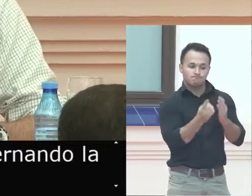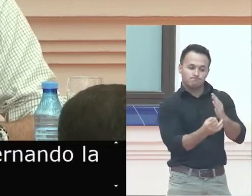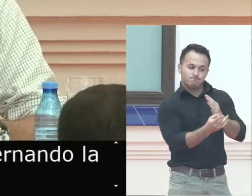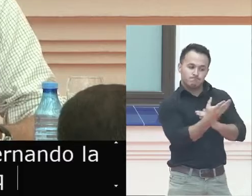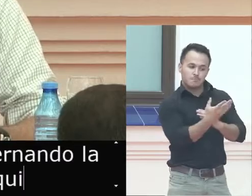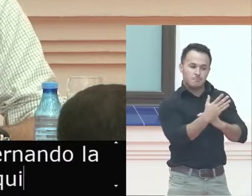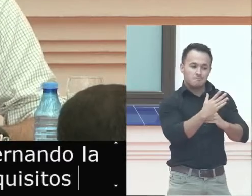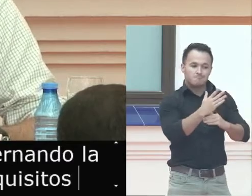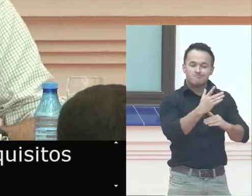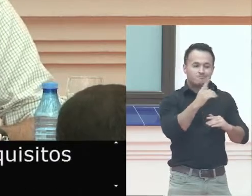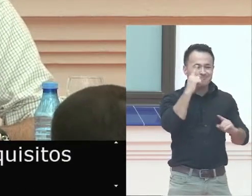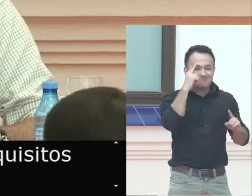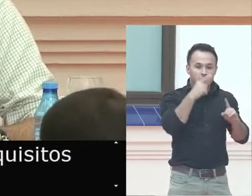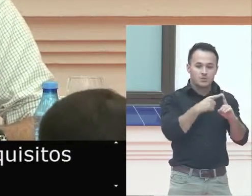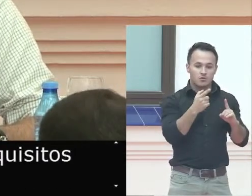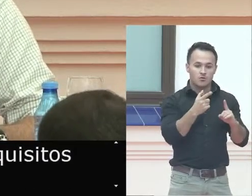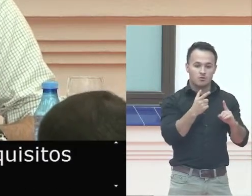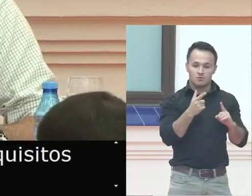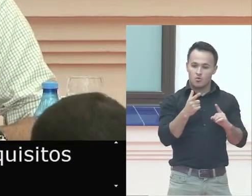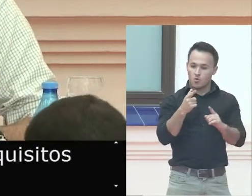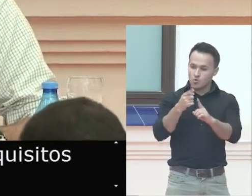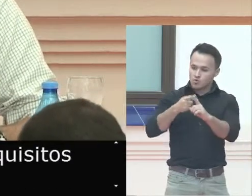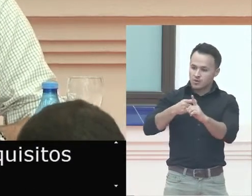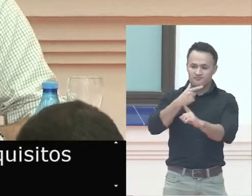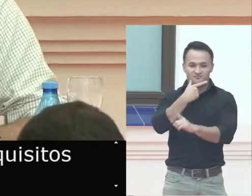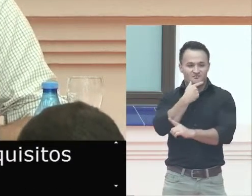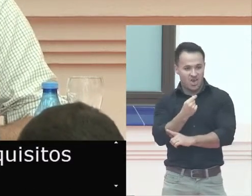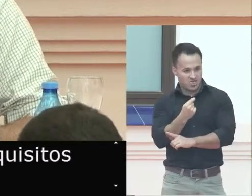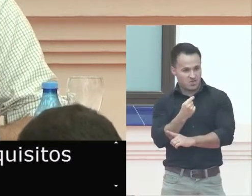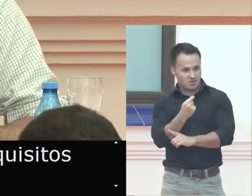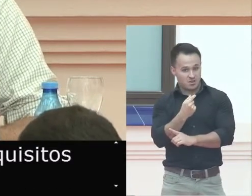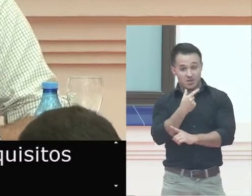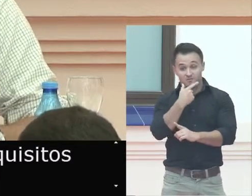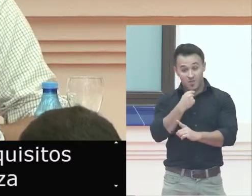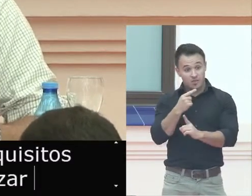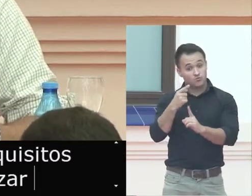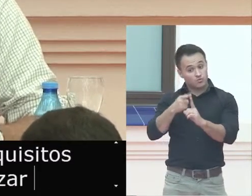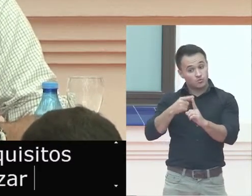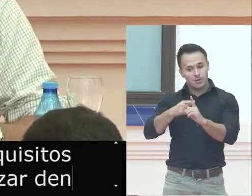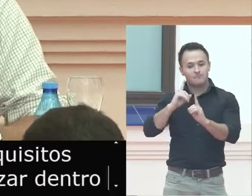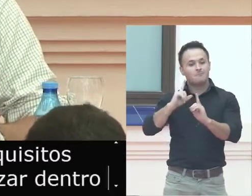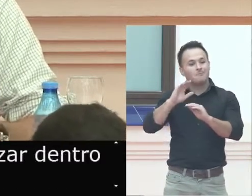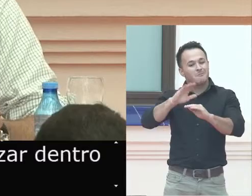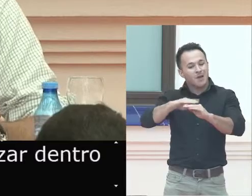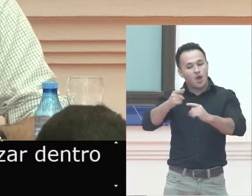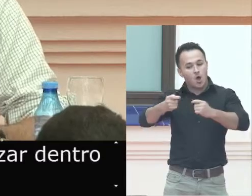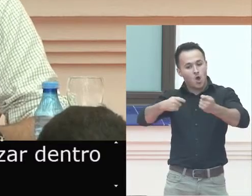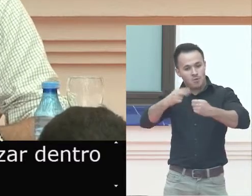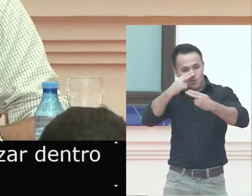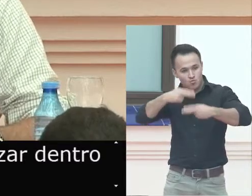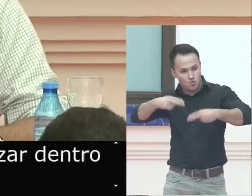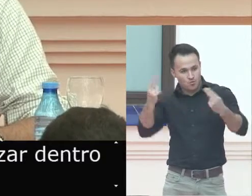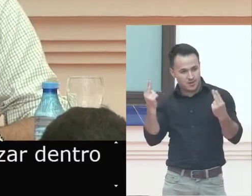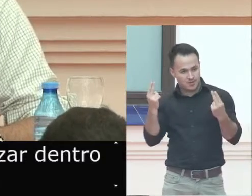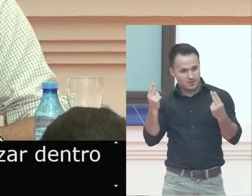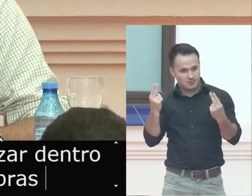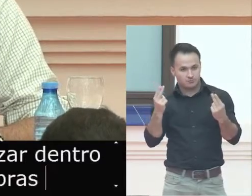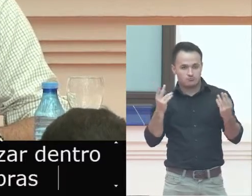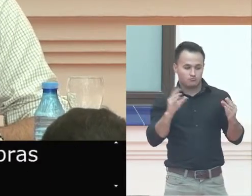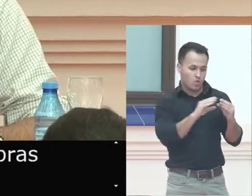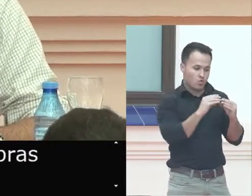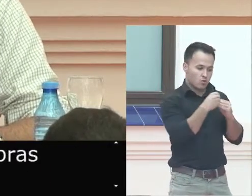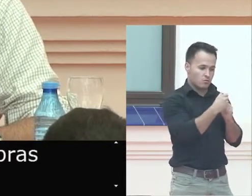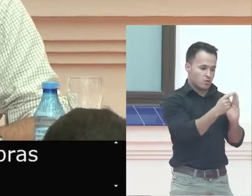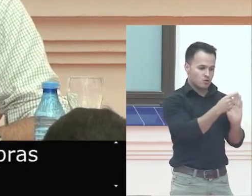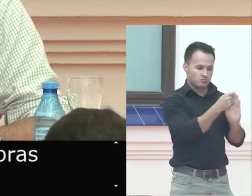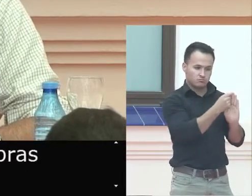creados para ser fáciles de utilizar dentro de lo que cabe en un proceso de compras públicas, de tal manera que los requisitos se puedan extraer del